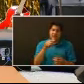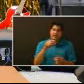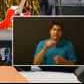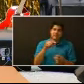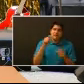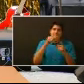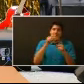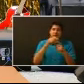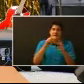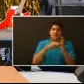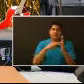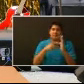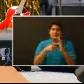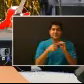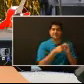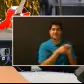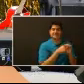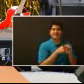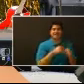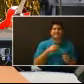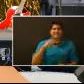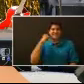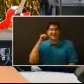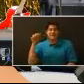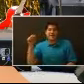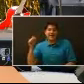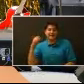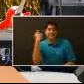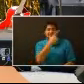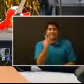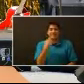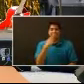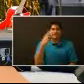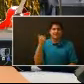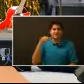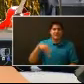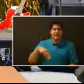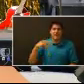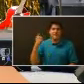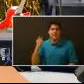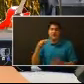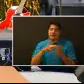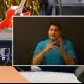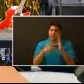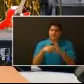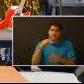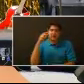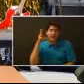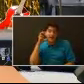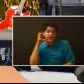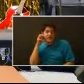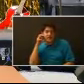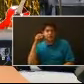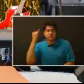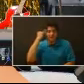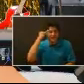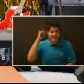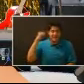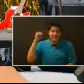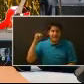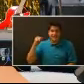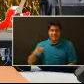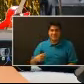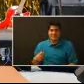shamá, que significa oír inteligentemente, advertir. Imagínese para qué nos vamos